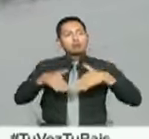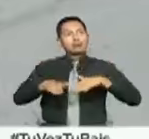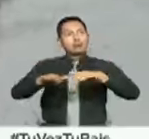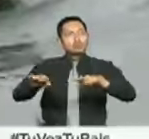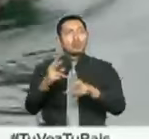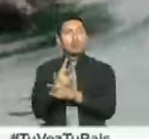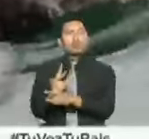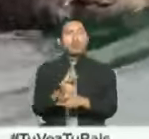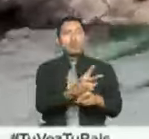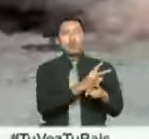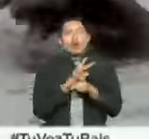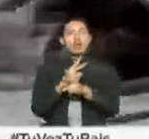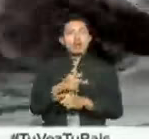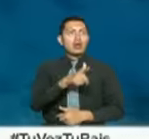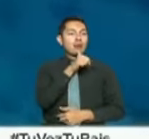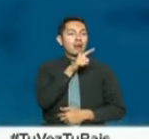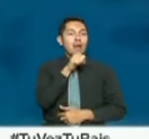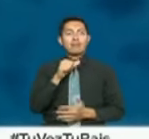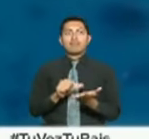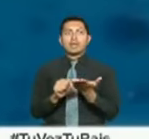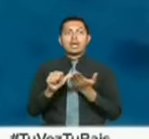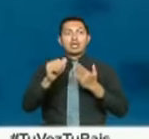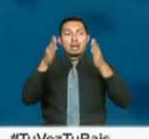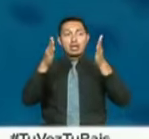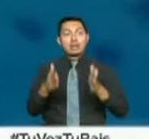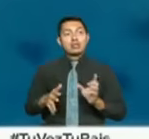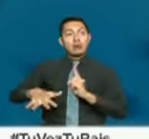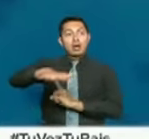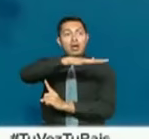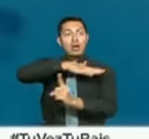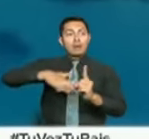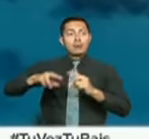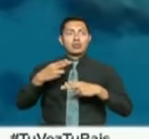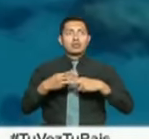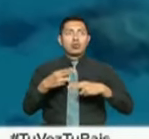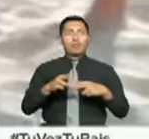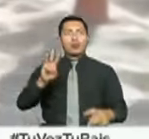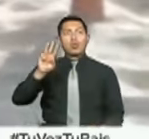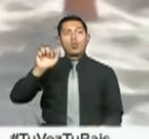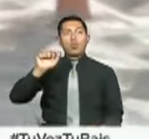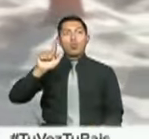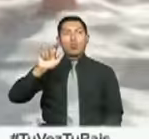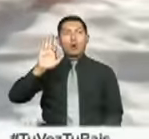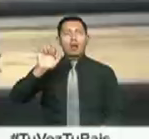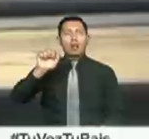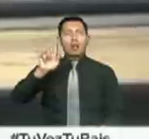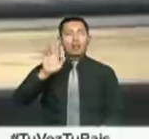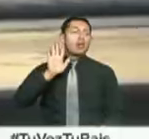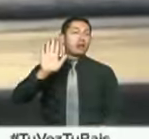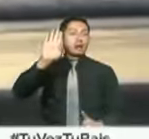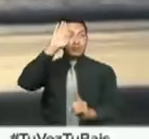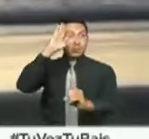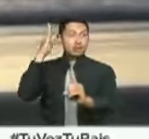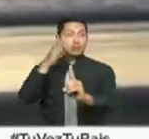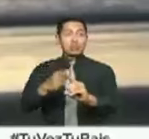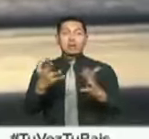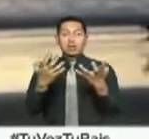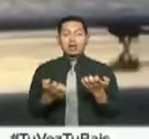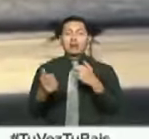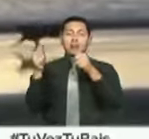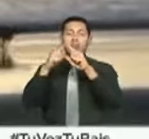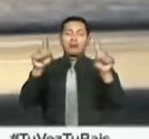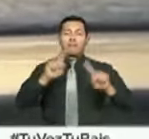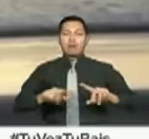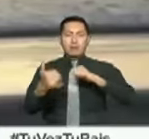través del ministro del Ambiente, Walter García. El objetivo del encuentro es revisar la acción que los diferentes países del mundo